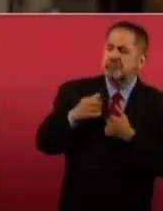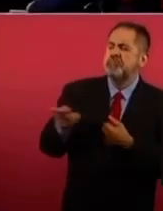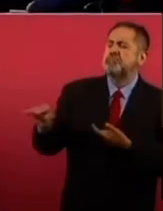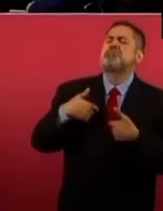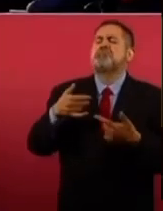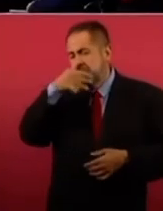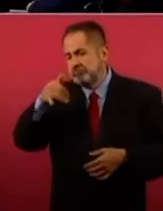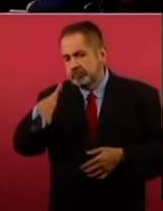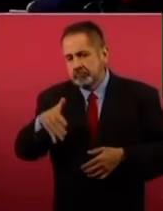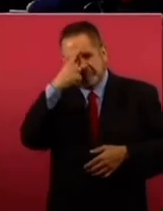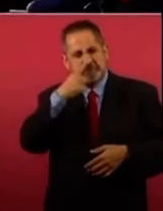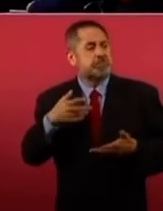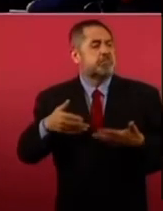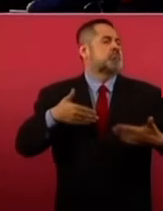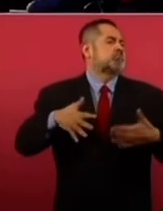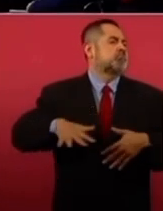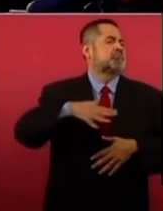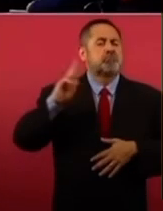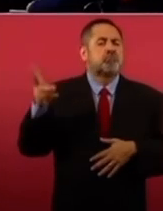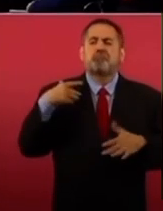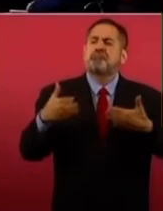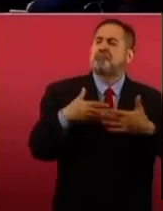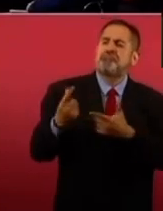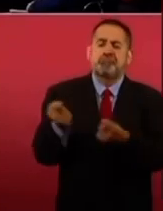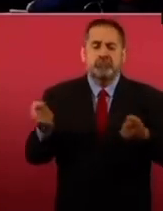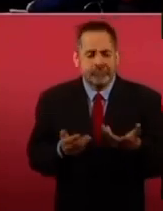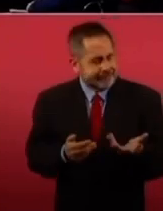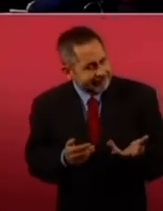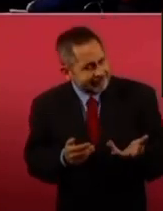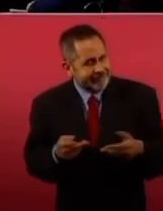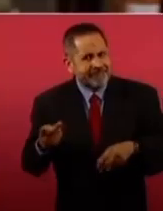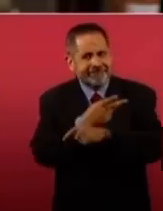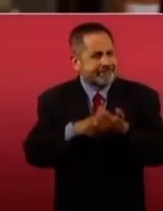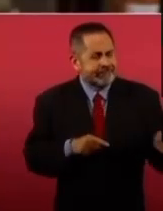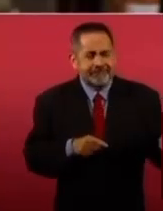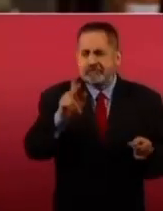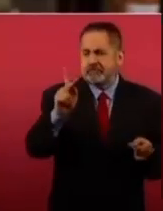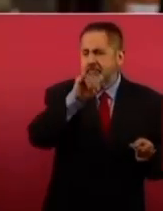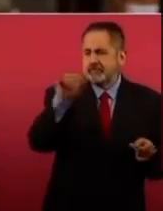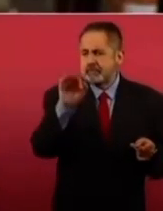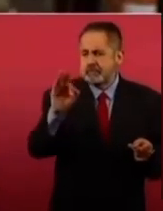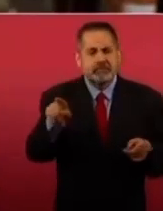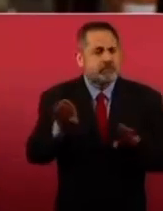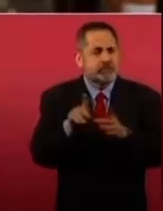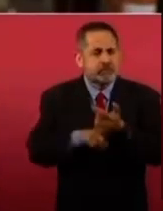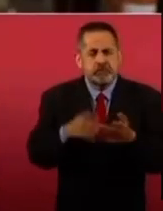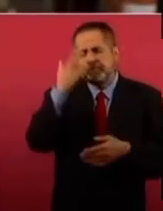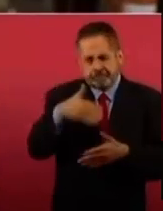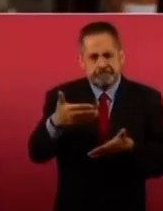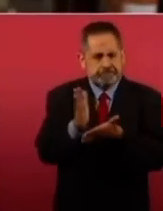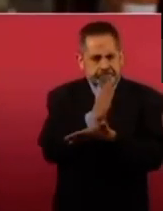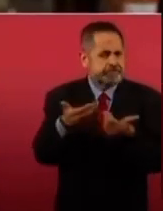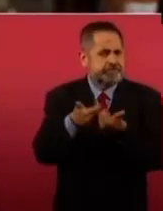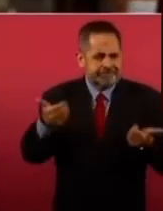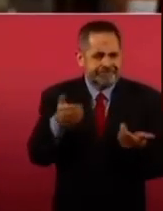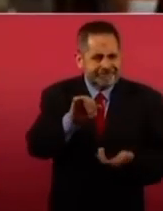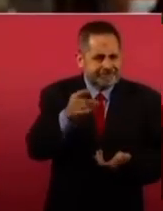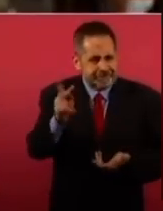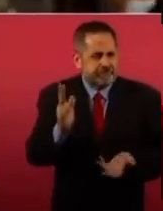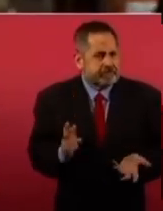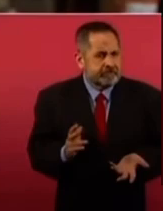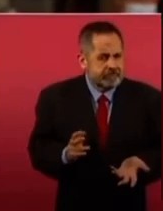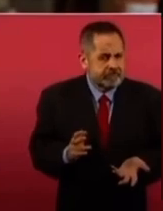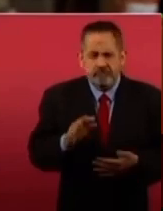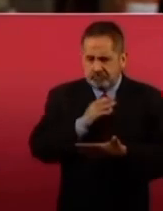detener, ¿no? Y con total cinismo se anda paseando allá en Washington. O sea, ¿qué pasa con estos personajes y qué pasa con el Poder Judicial, presidente? Sabemos que hay una separación de poderes, pero